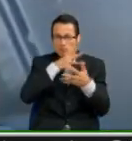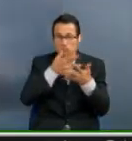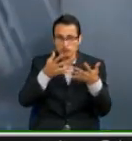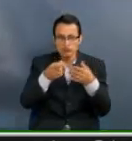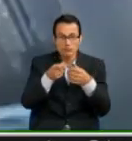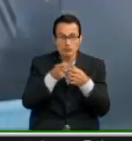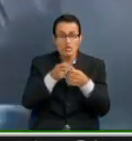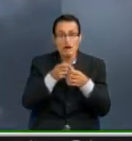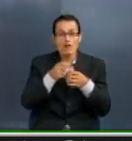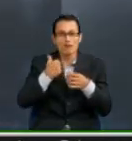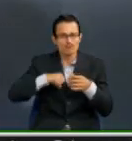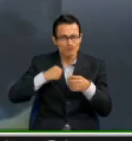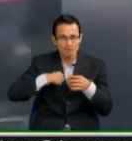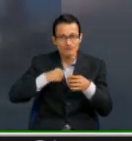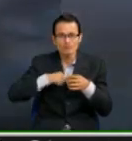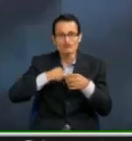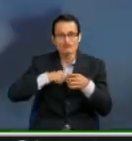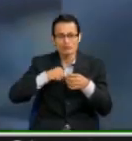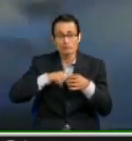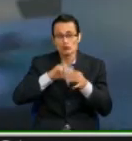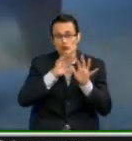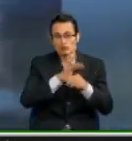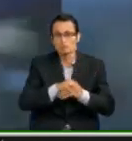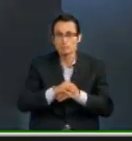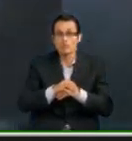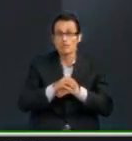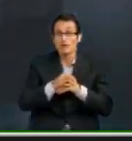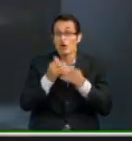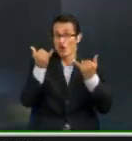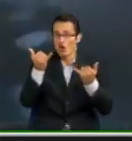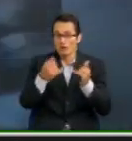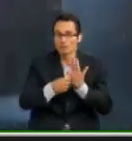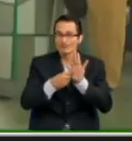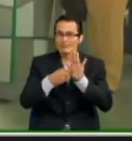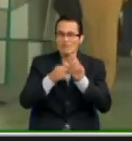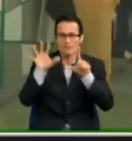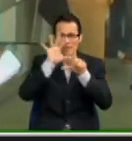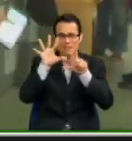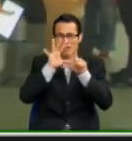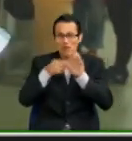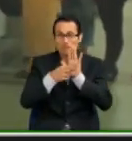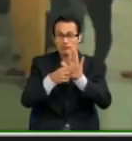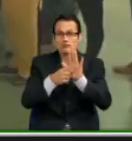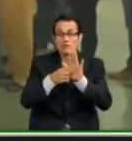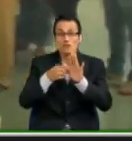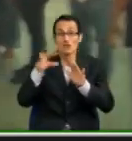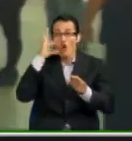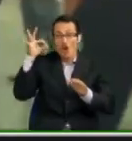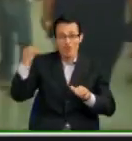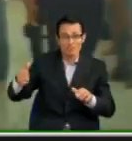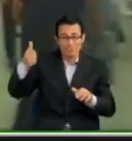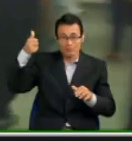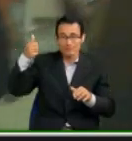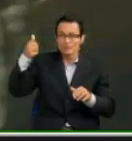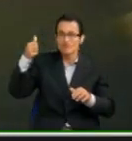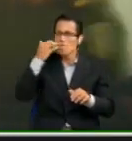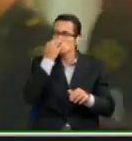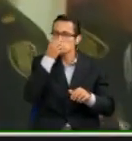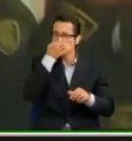reveló y que hoy se convierte en la causa de salida del director de la Policía Nacional,